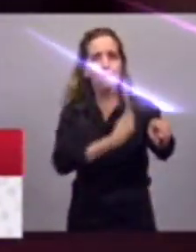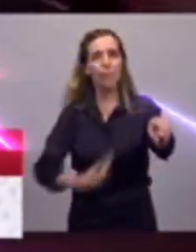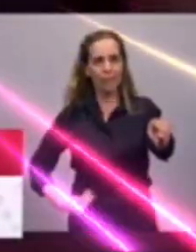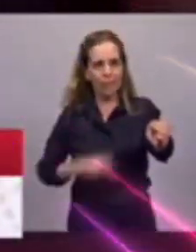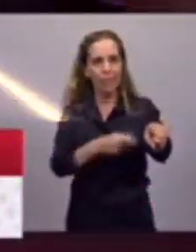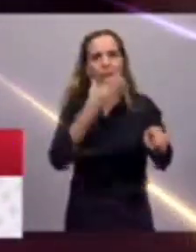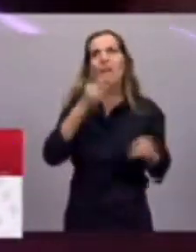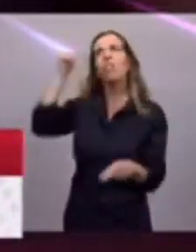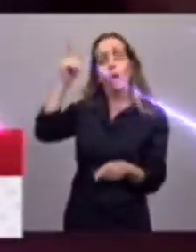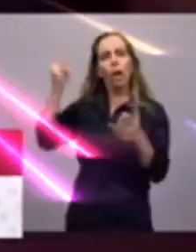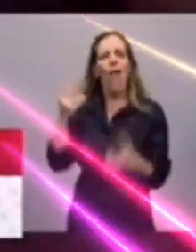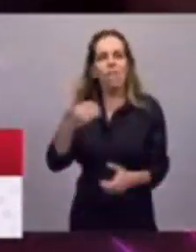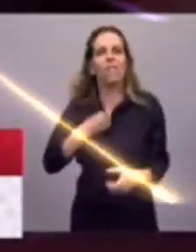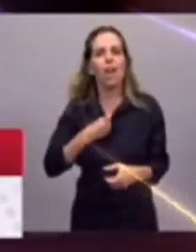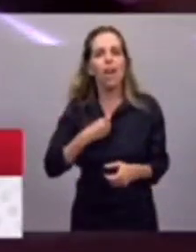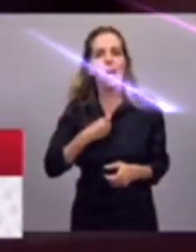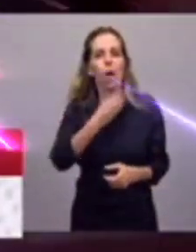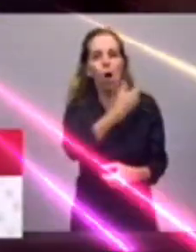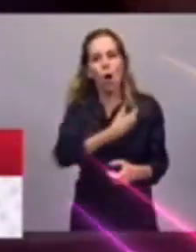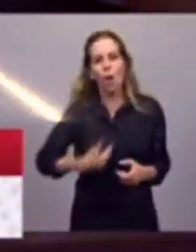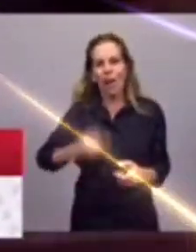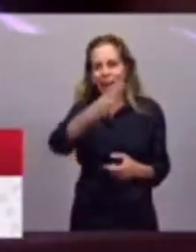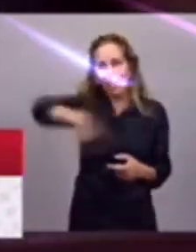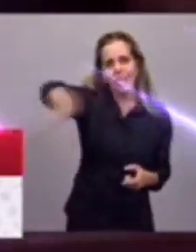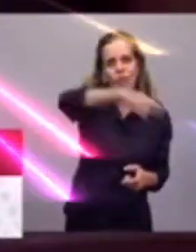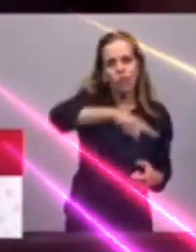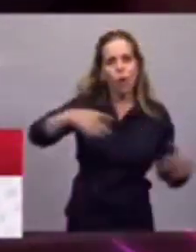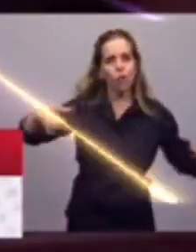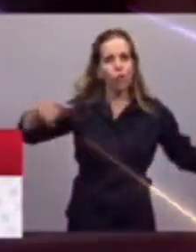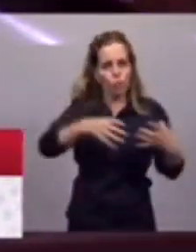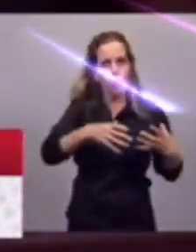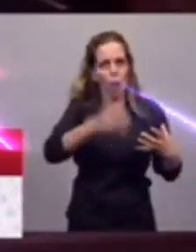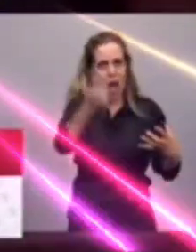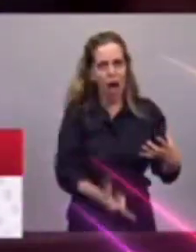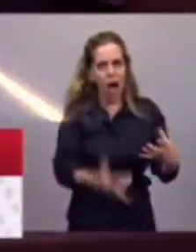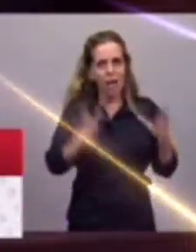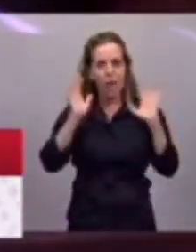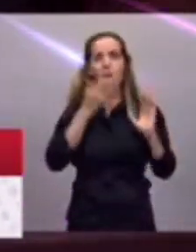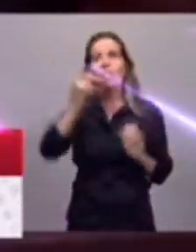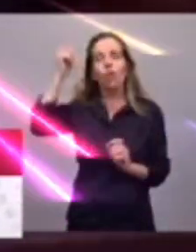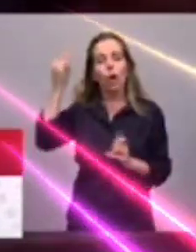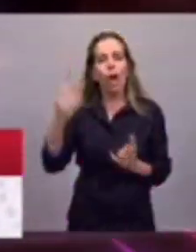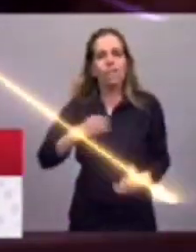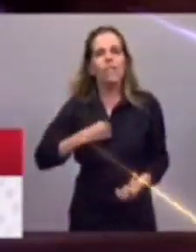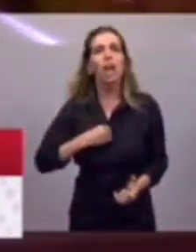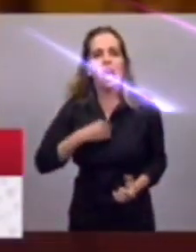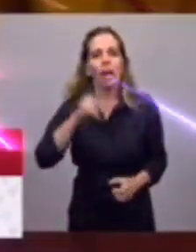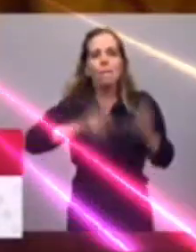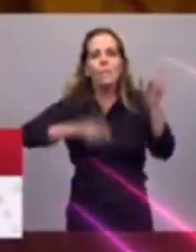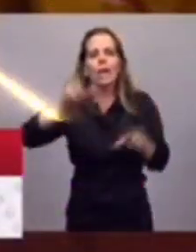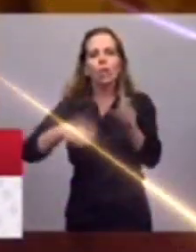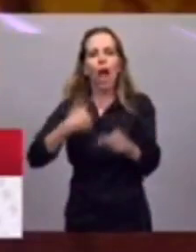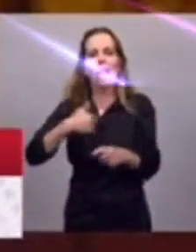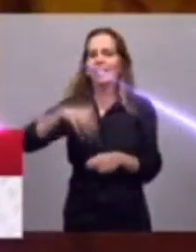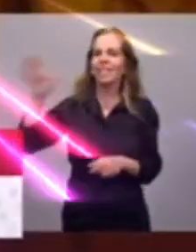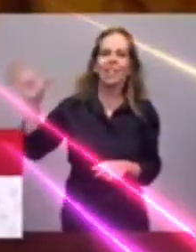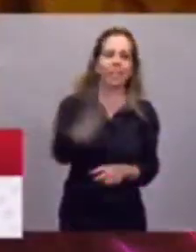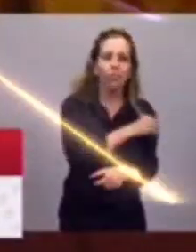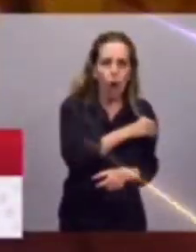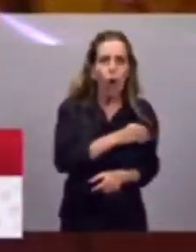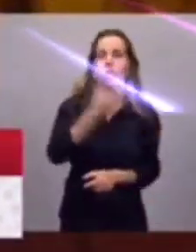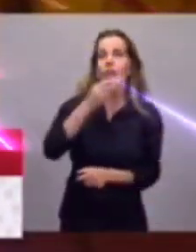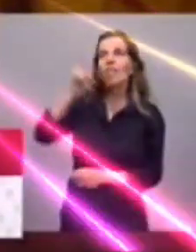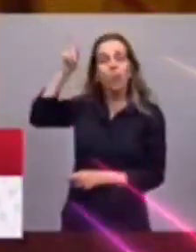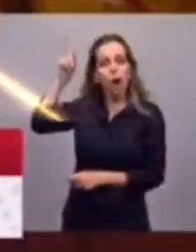fe en todos los gobernantes. Dios tiene fe en todos los argentinos. Y tiene